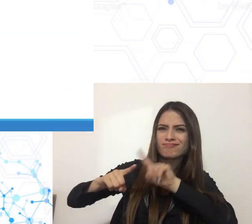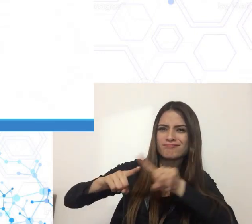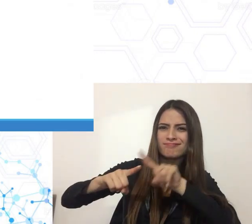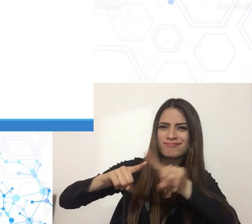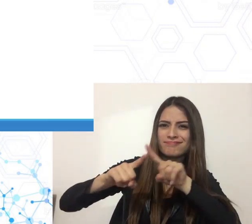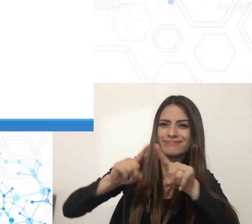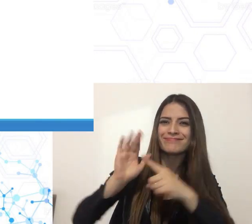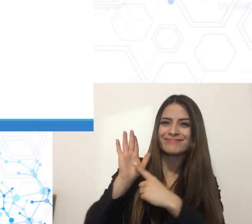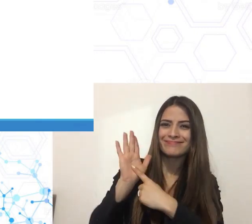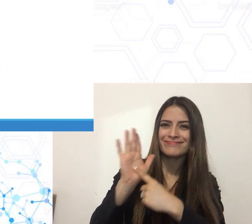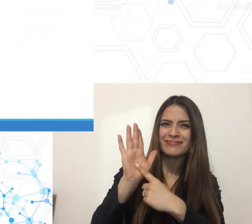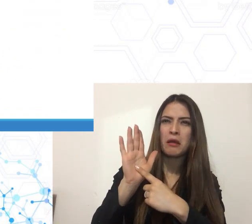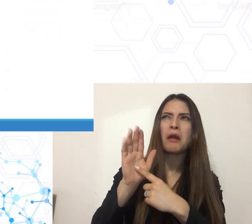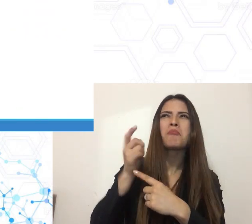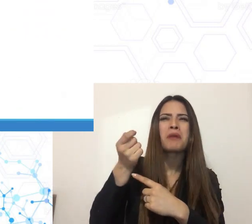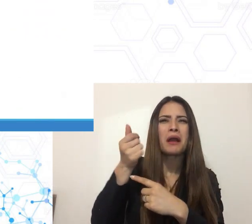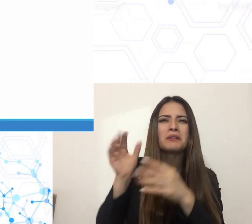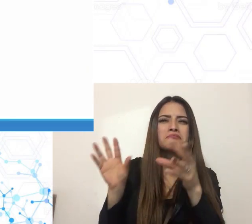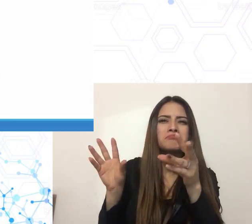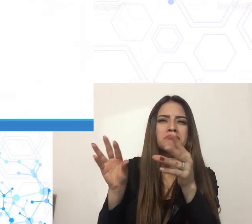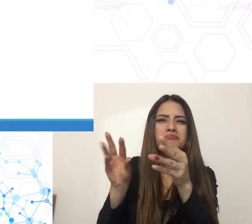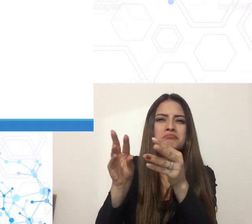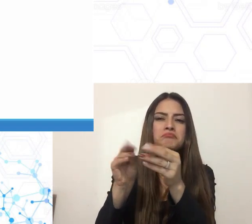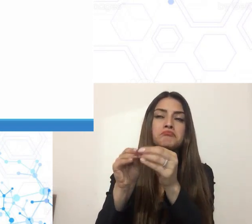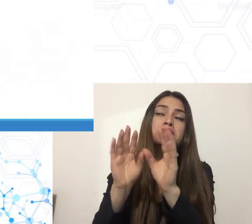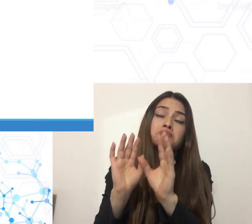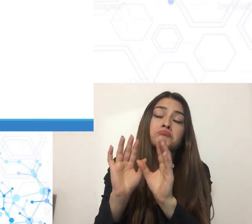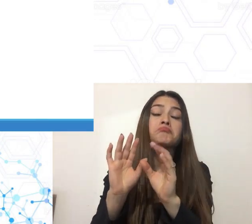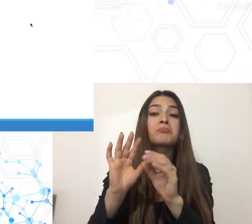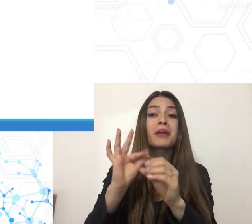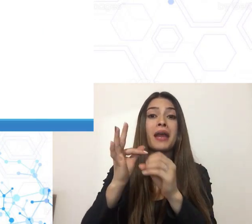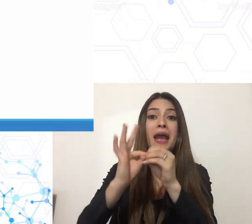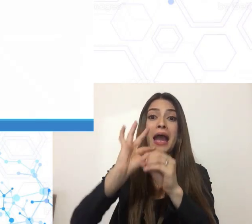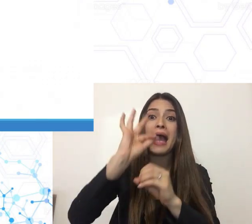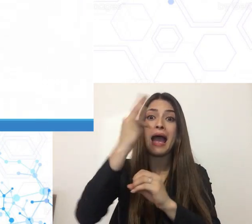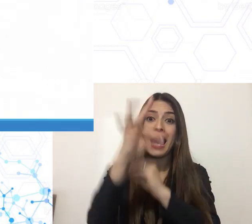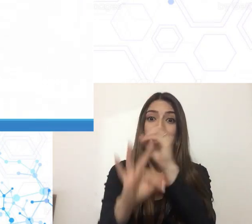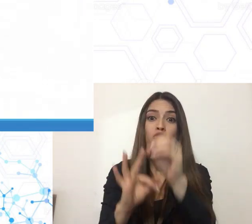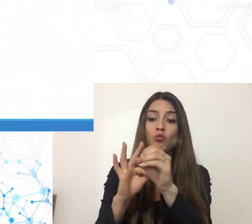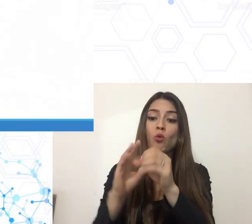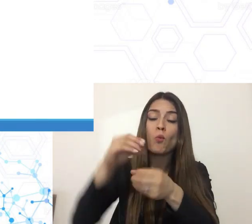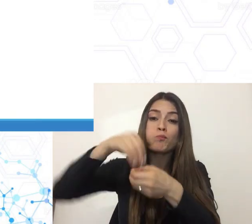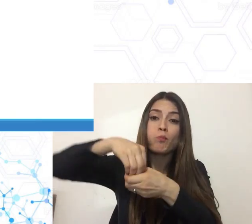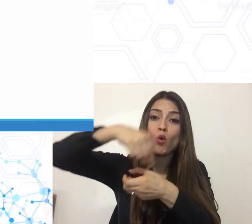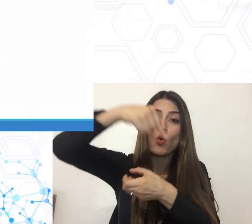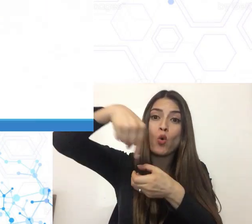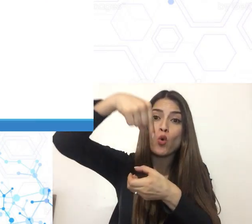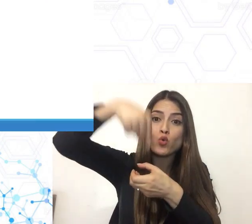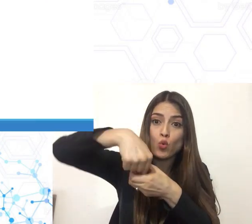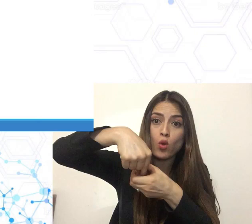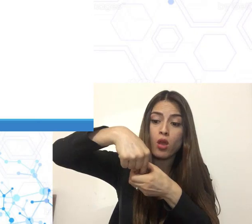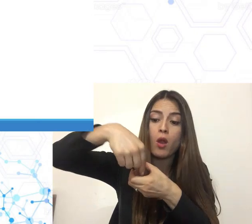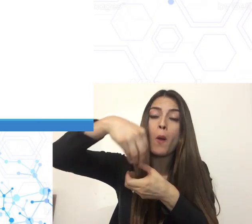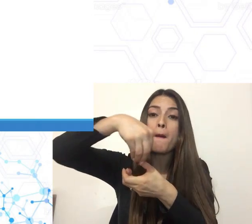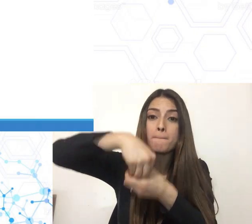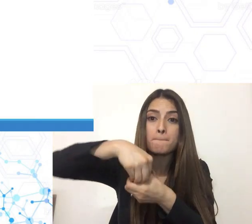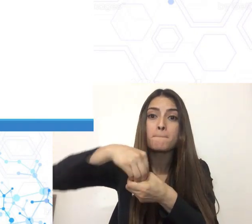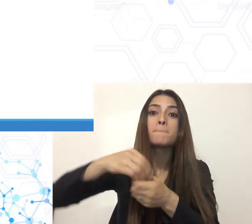consideración de un núcleo cargado positivamente y unos electrones moviéndose según su